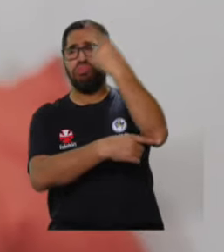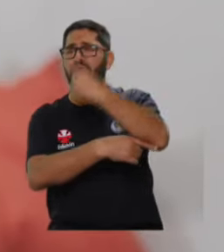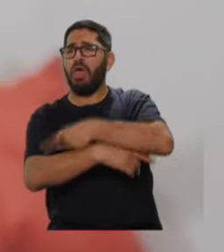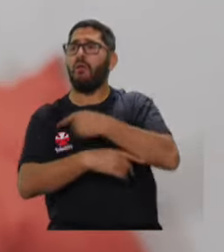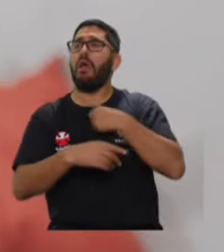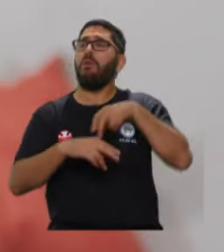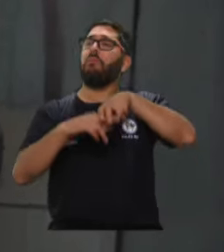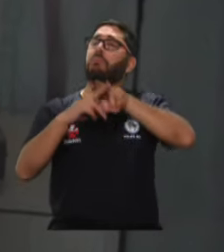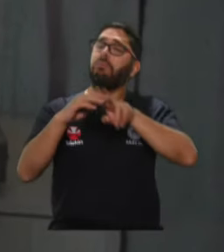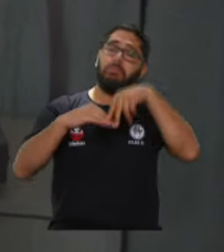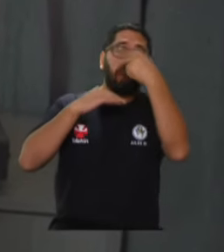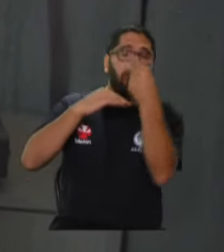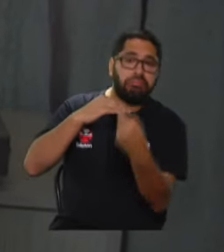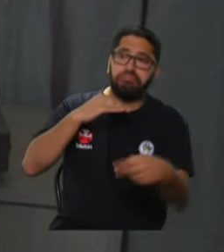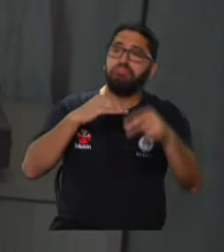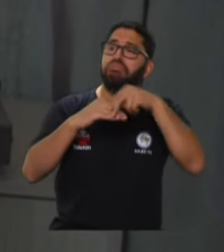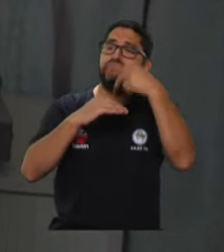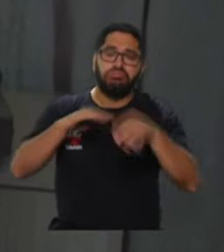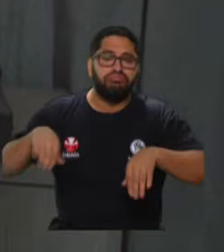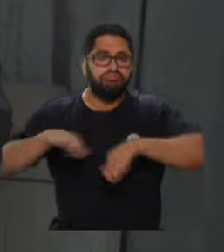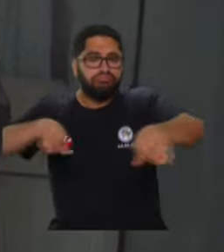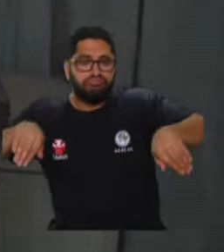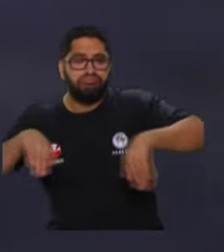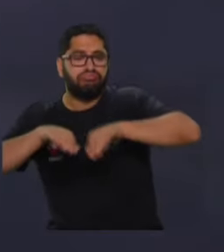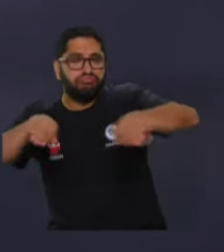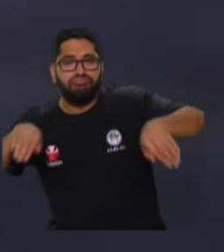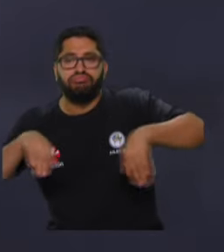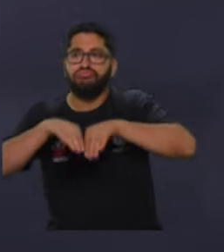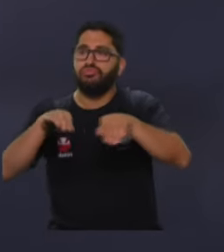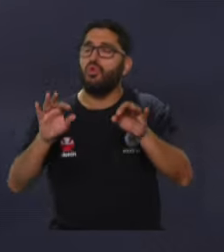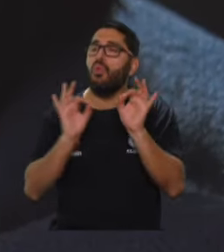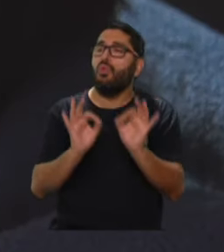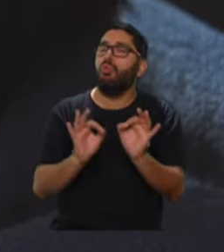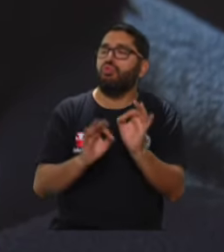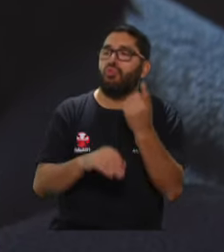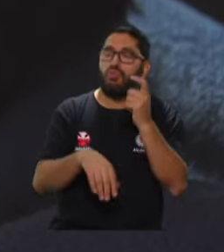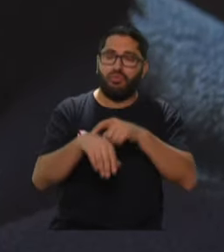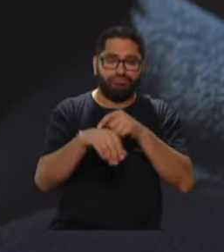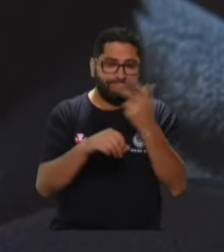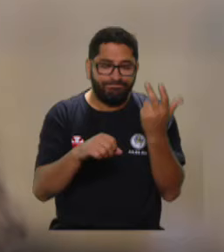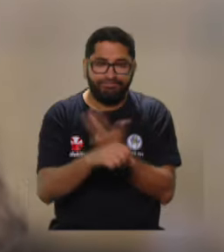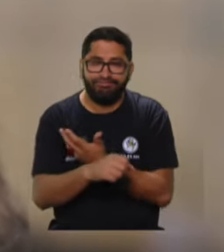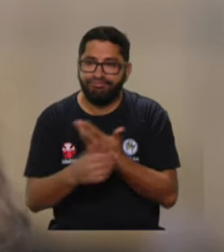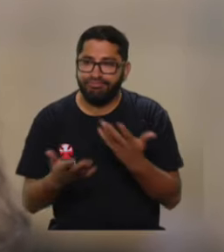nomás tener la mala suerte. Lo miro en el suelo y me dice, no siento las piernas.